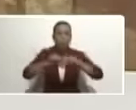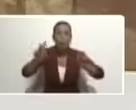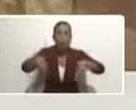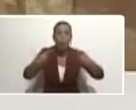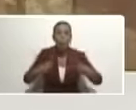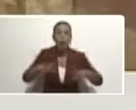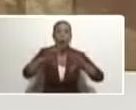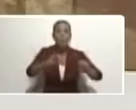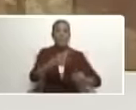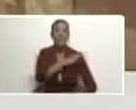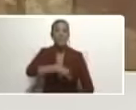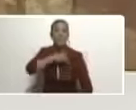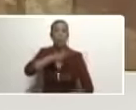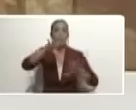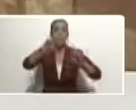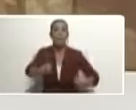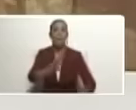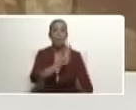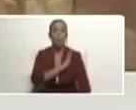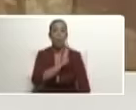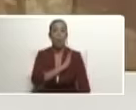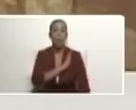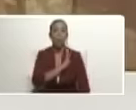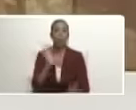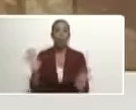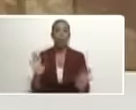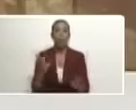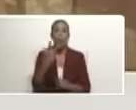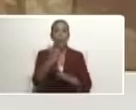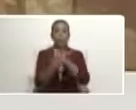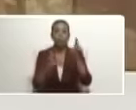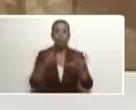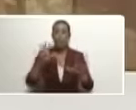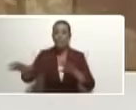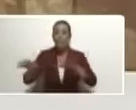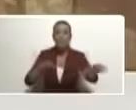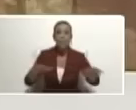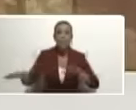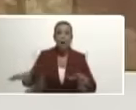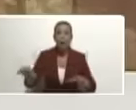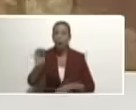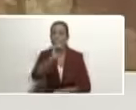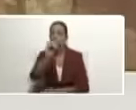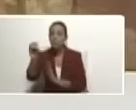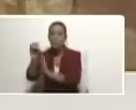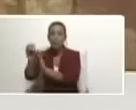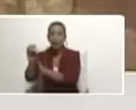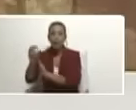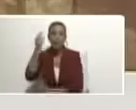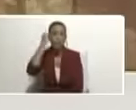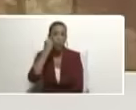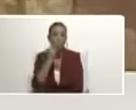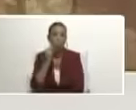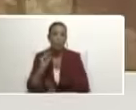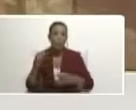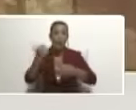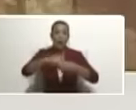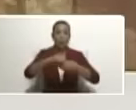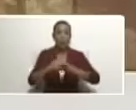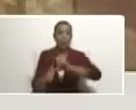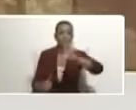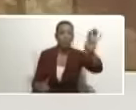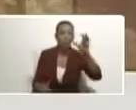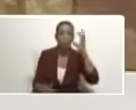empezar su misión de tomar el país por lo menos por tres frentes. El occidental, para apoderarse del lago de